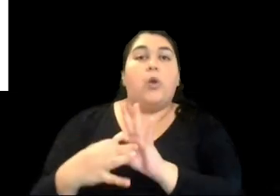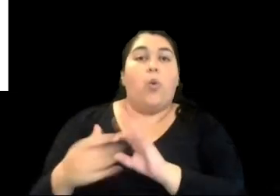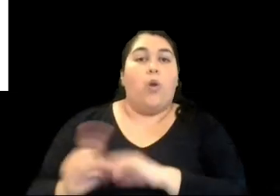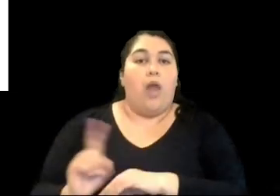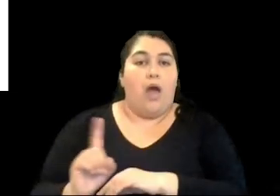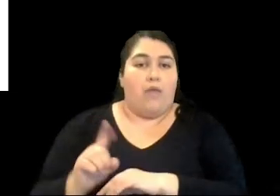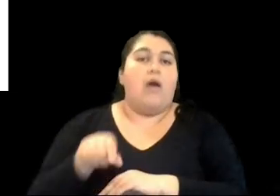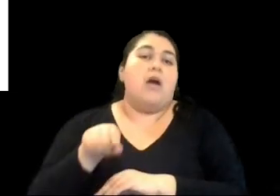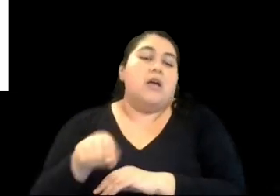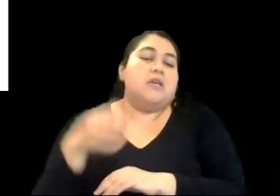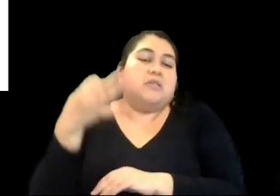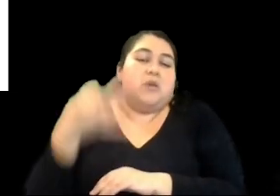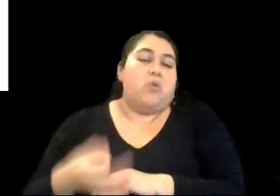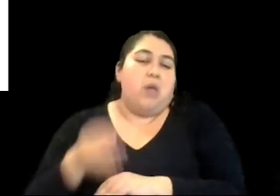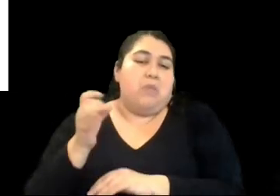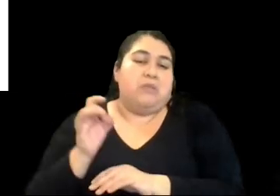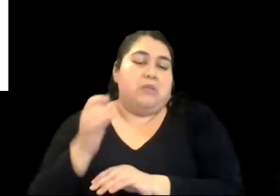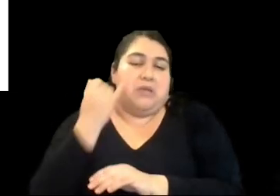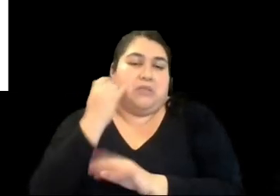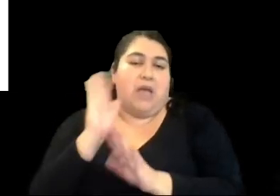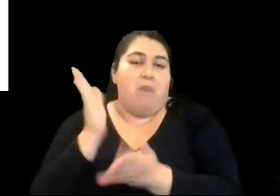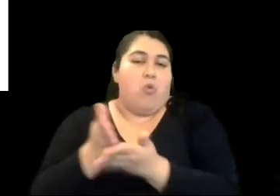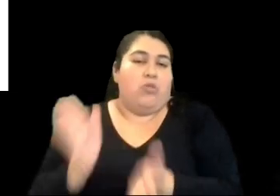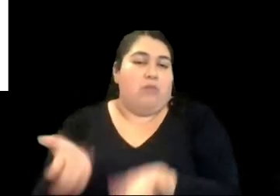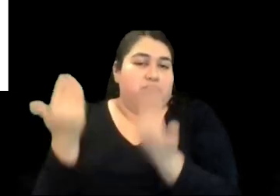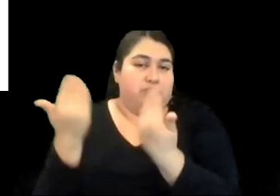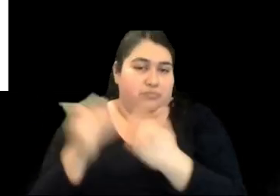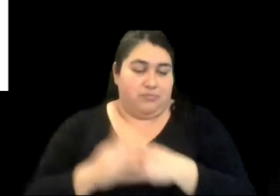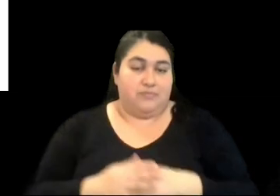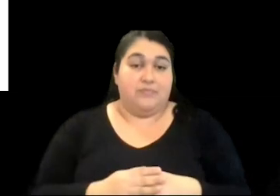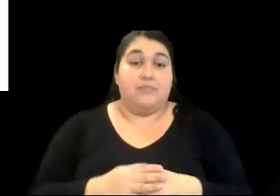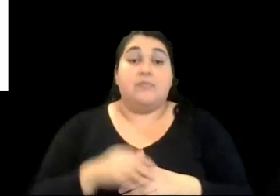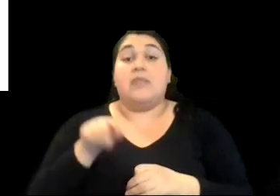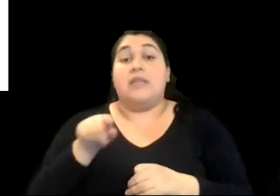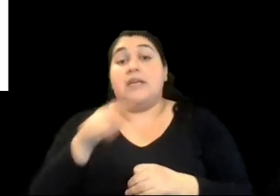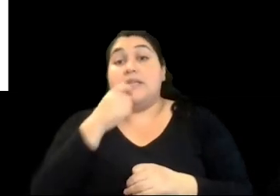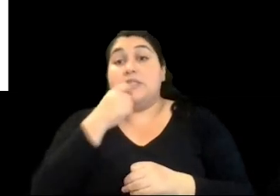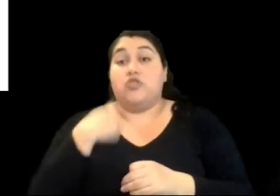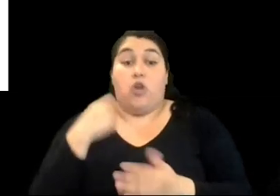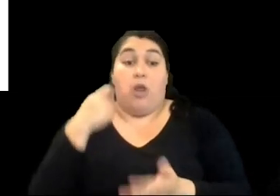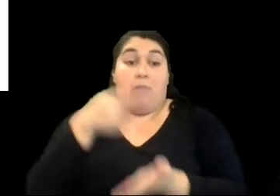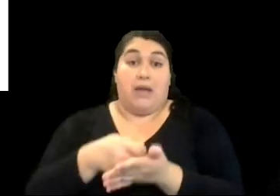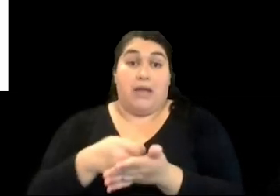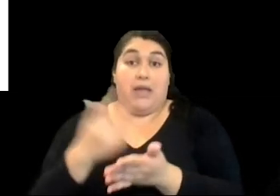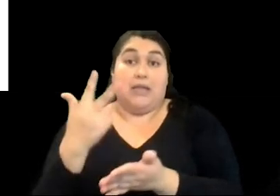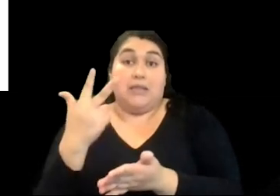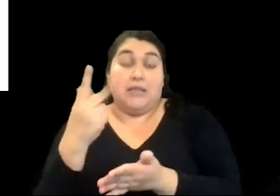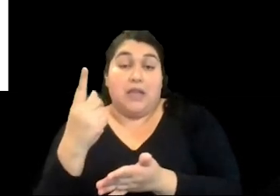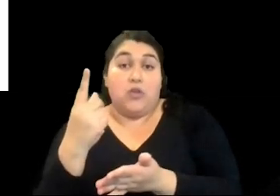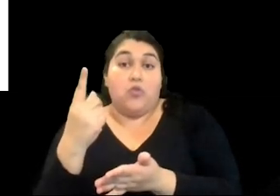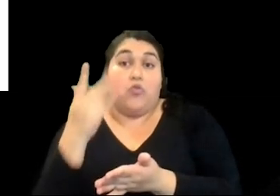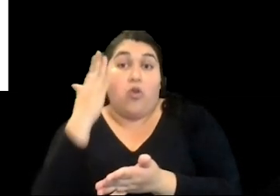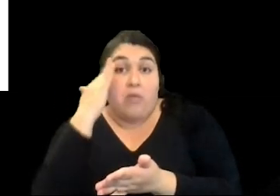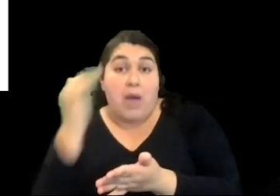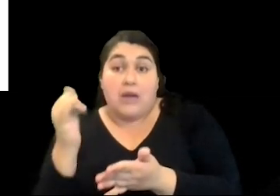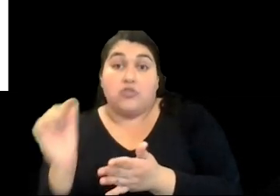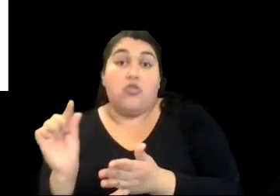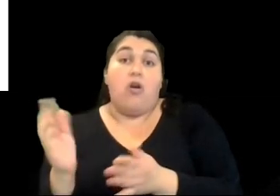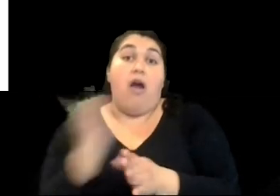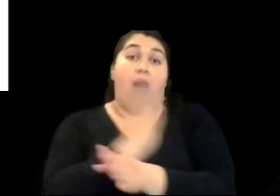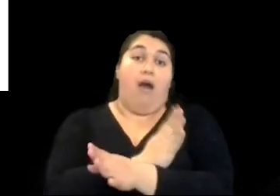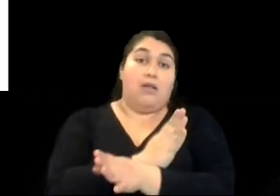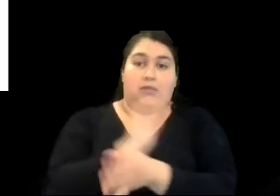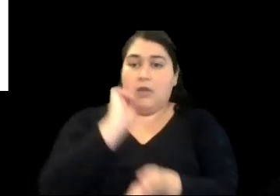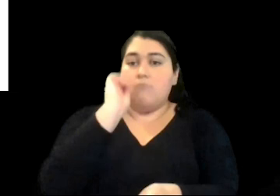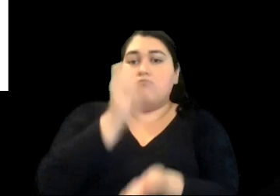condonada. De la misma forma va a quedar condonada si yo la pagué antes del día 31 de marzo. Si yo pagué el capital antes